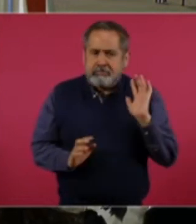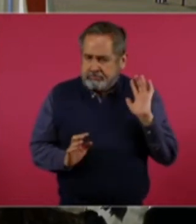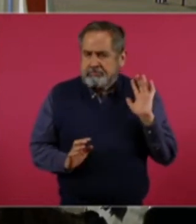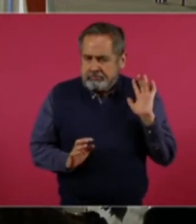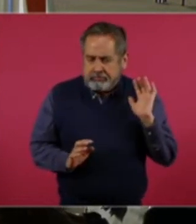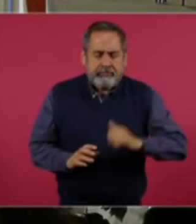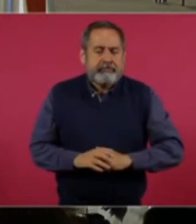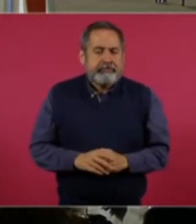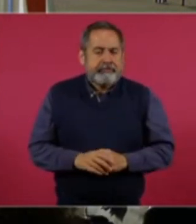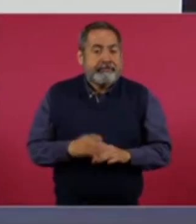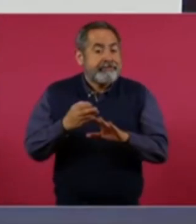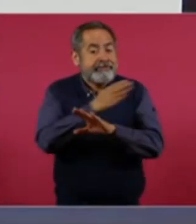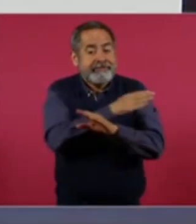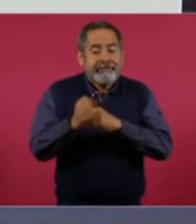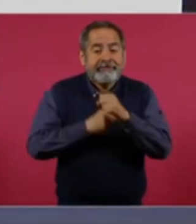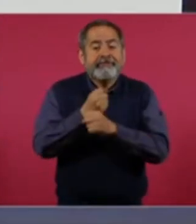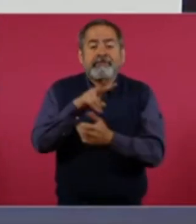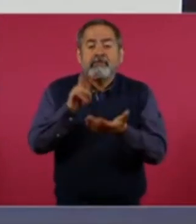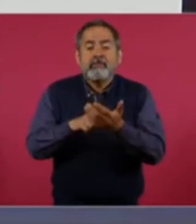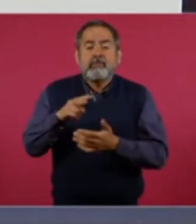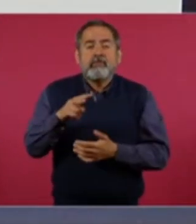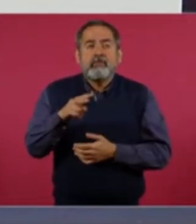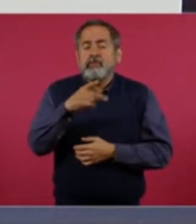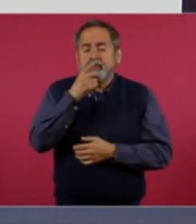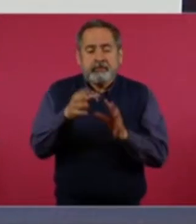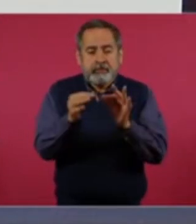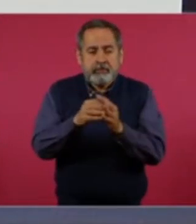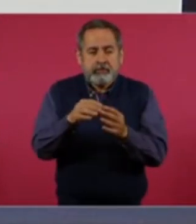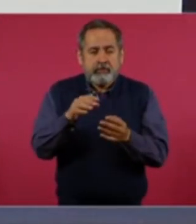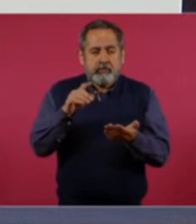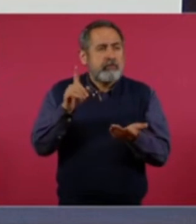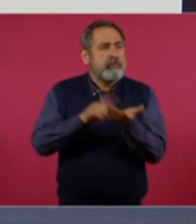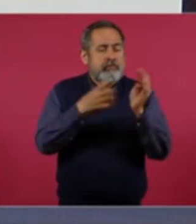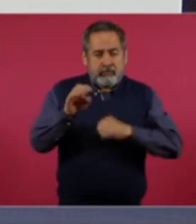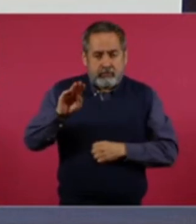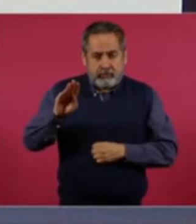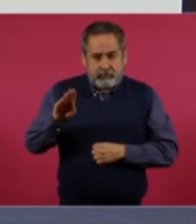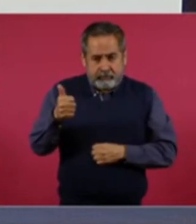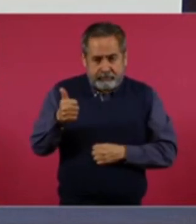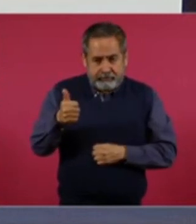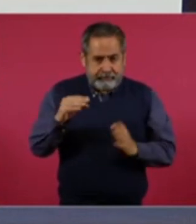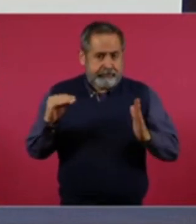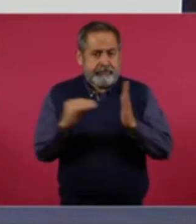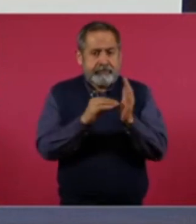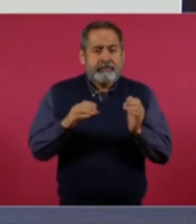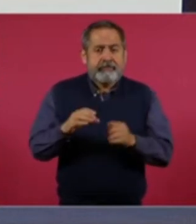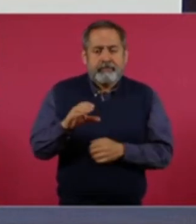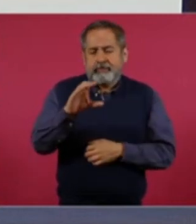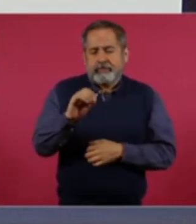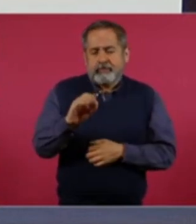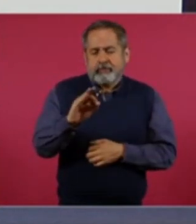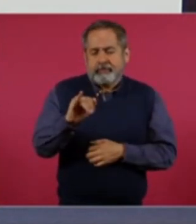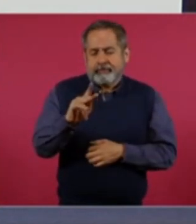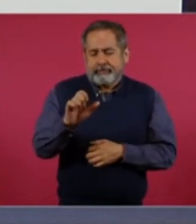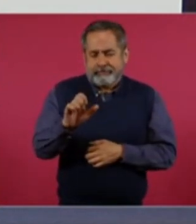se reformó en 2008, que en el 96 se estableció en el COFIPE, que es el Código